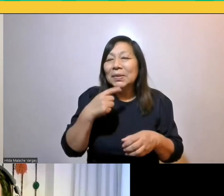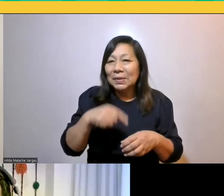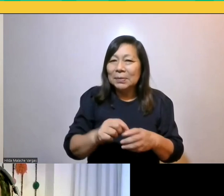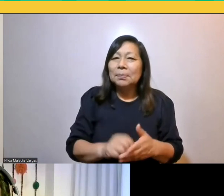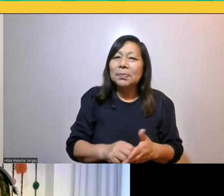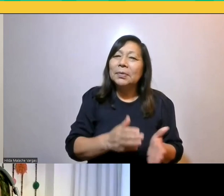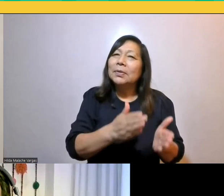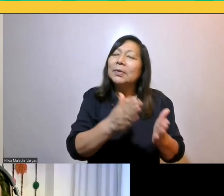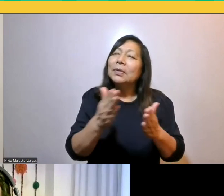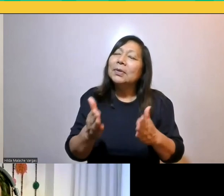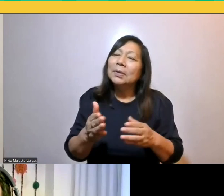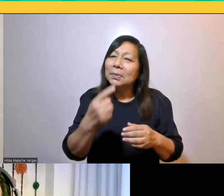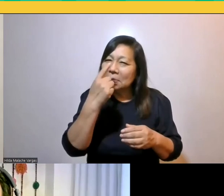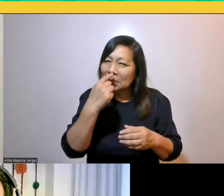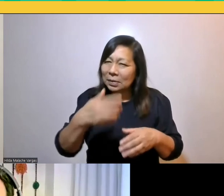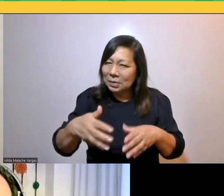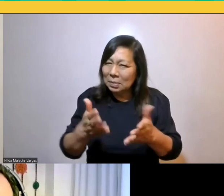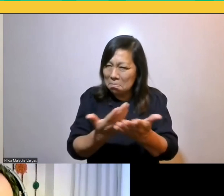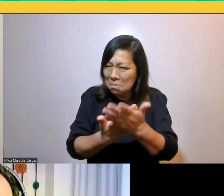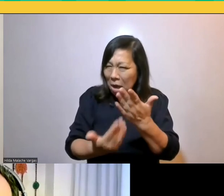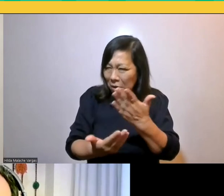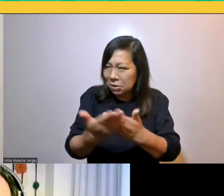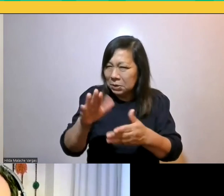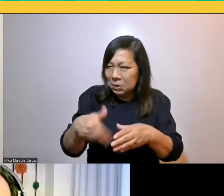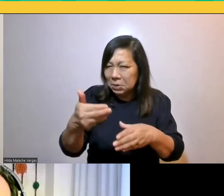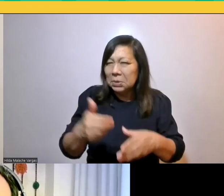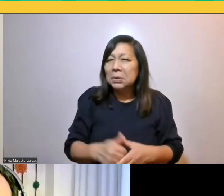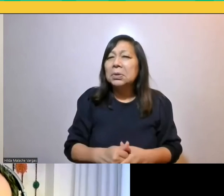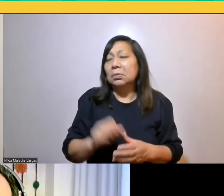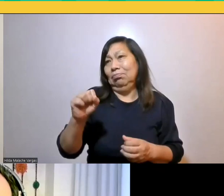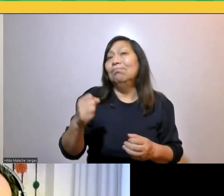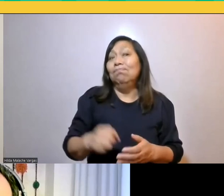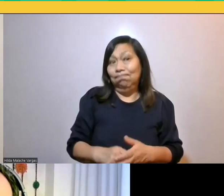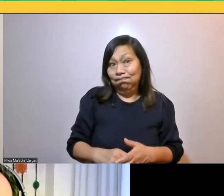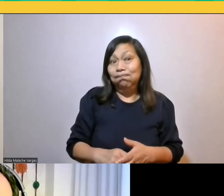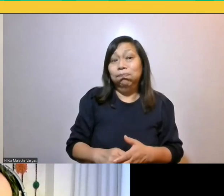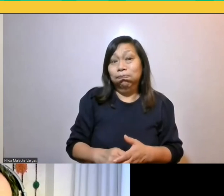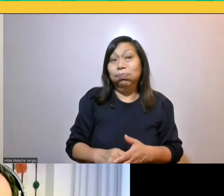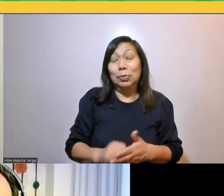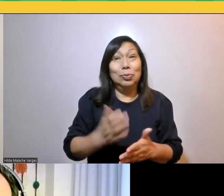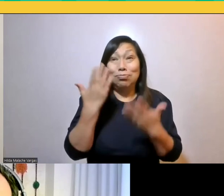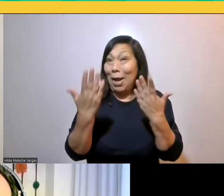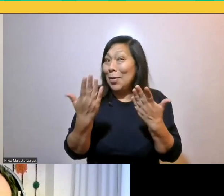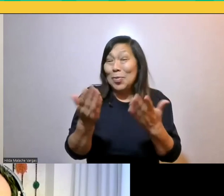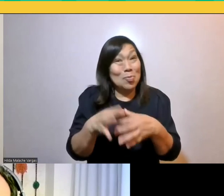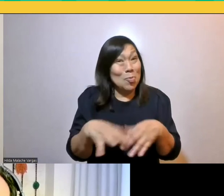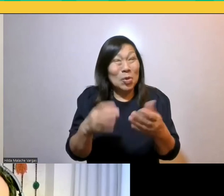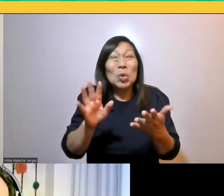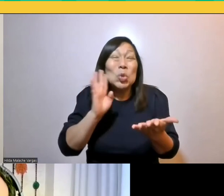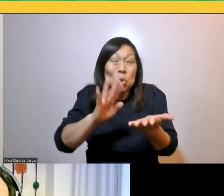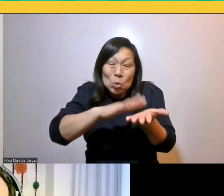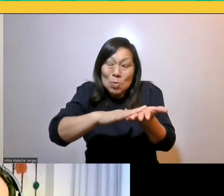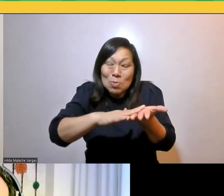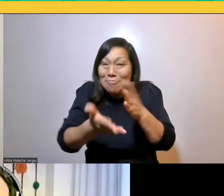de la masturbación, ¿debe haber lavado de manos? Bueno, sí, idealmente, pero las manos tocan todo y pueden estar llenas de gérmenes,